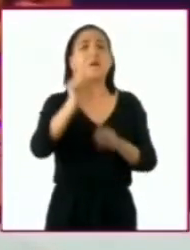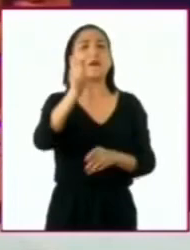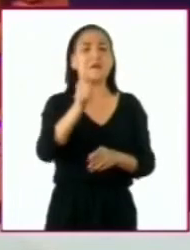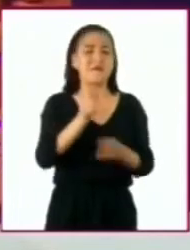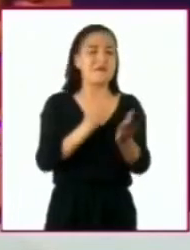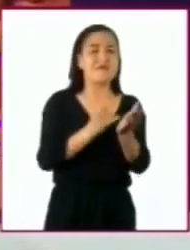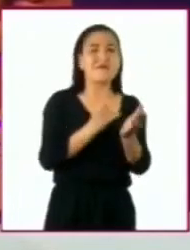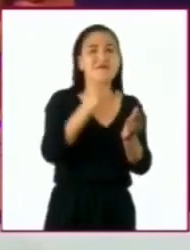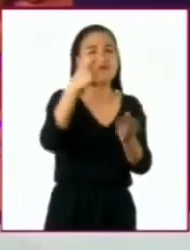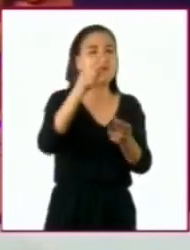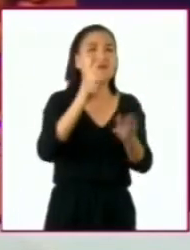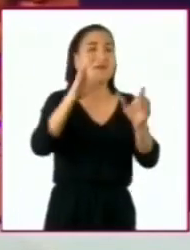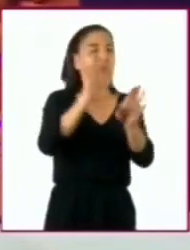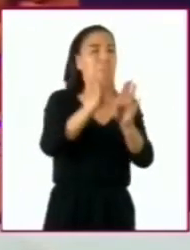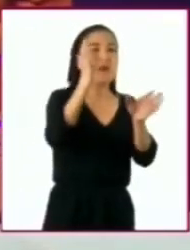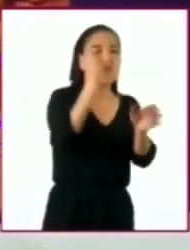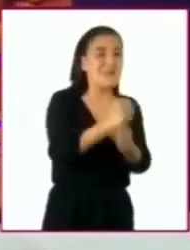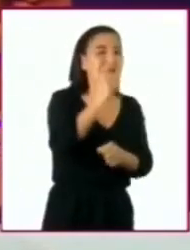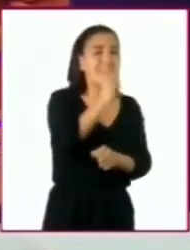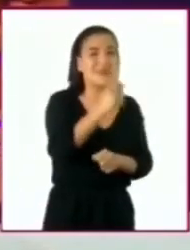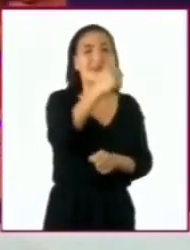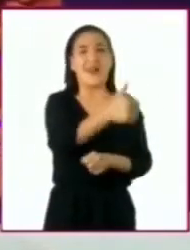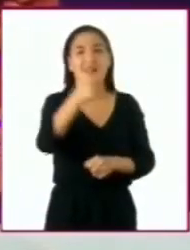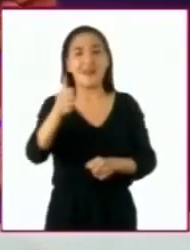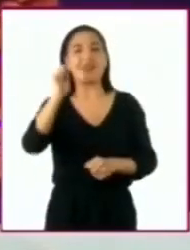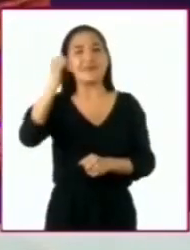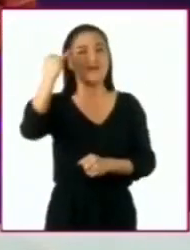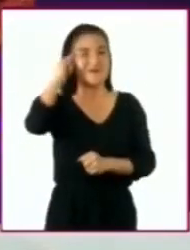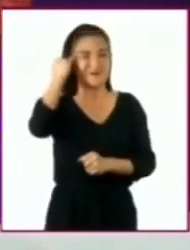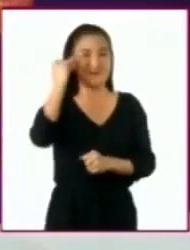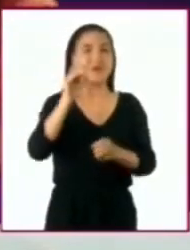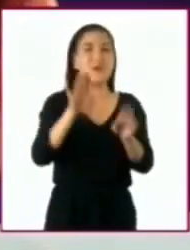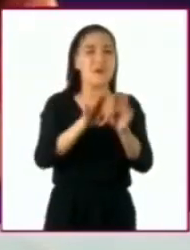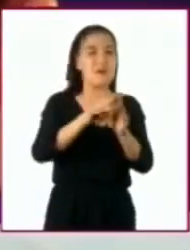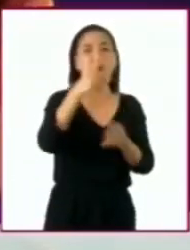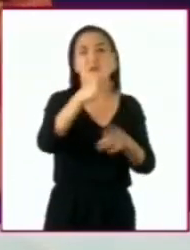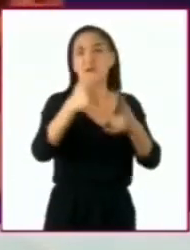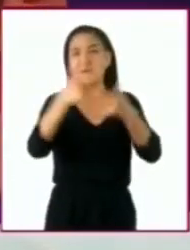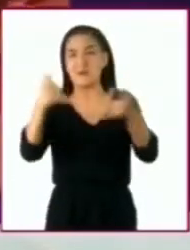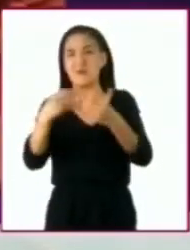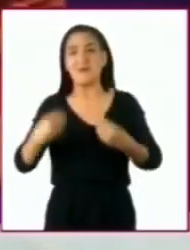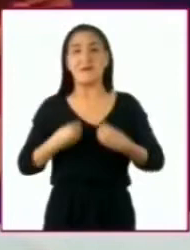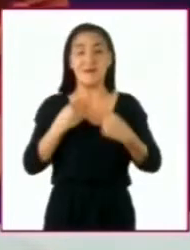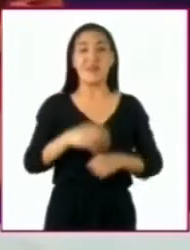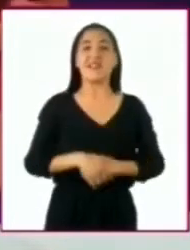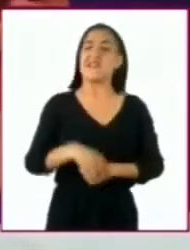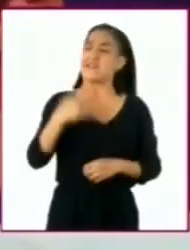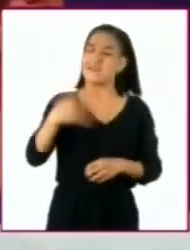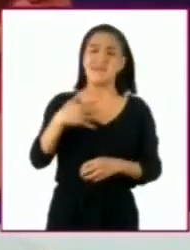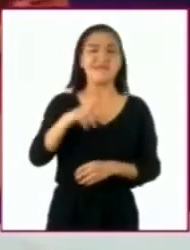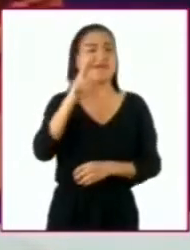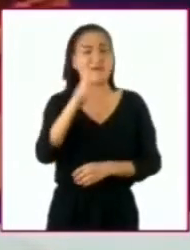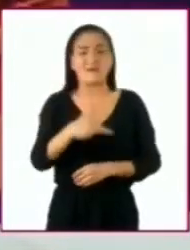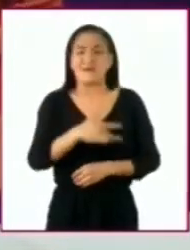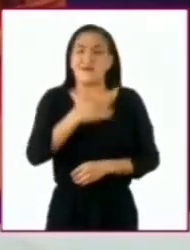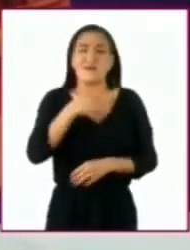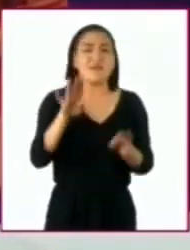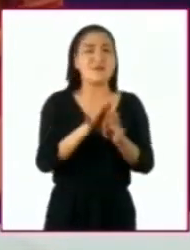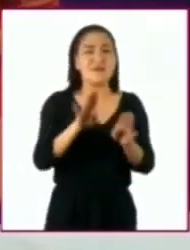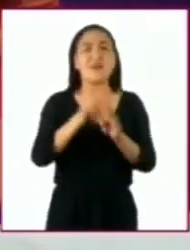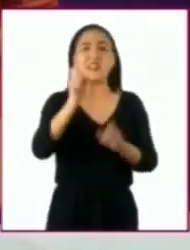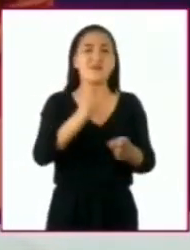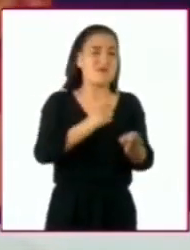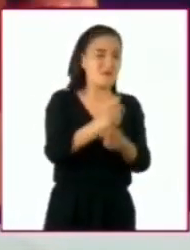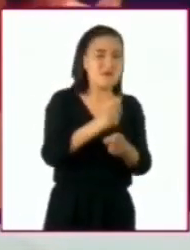que se encontraban los indígenas que describe Motolinía? Es impresionante el maltrato que padecieron los pueblos indígenas,